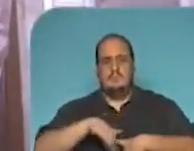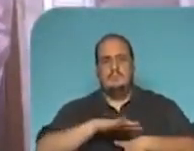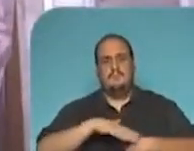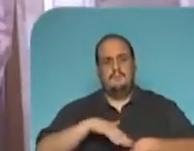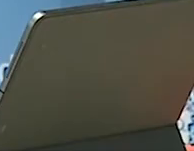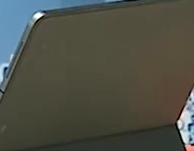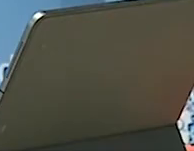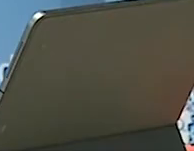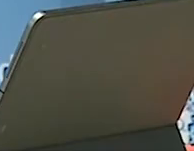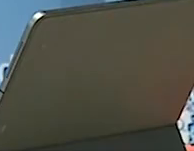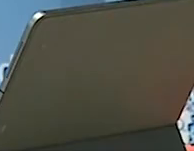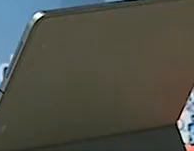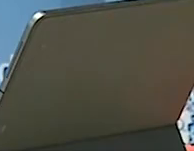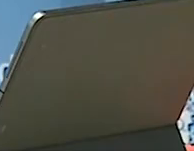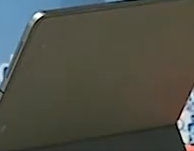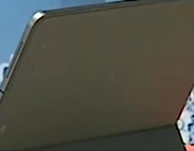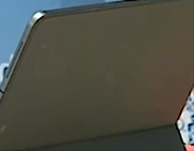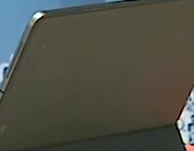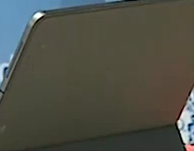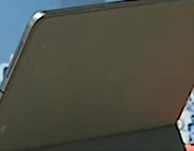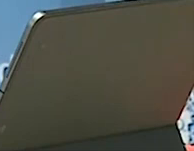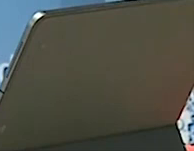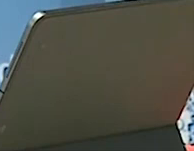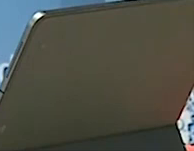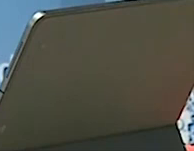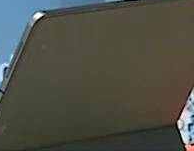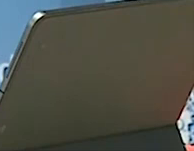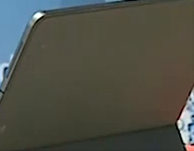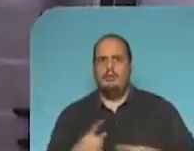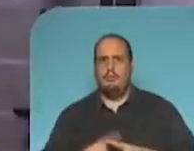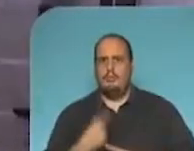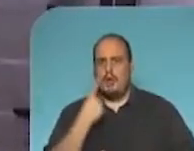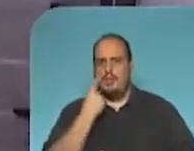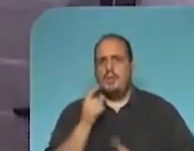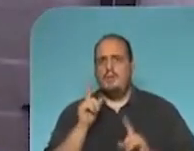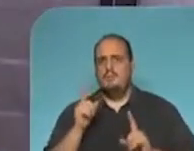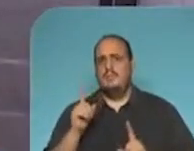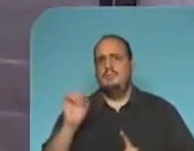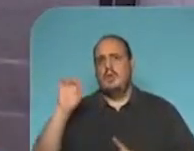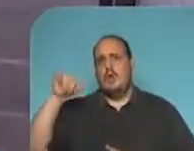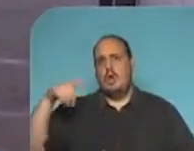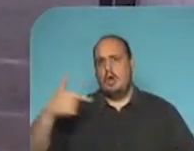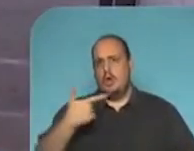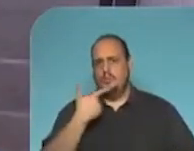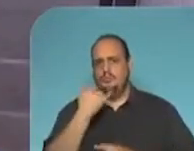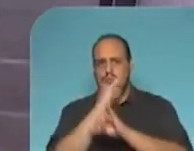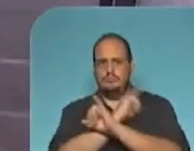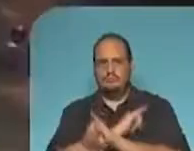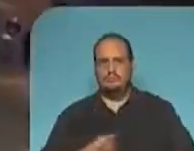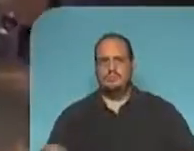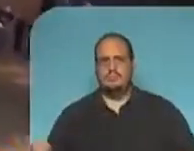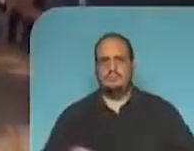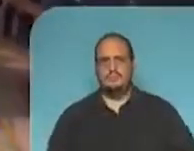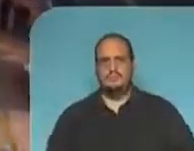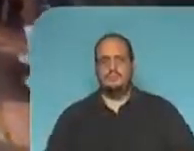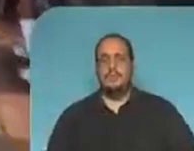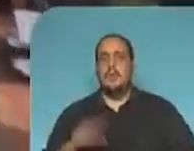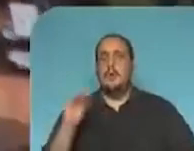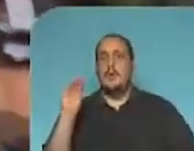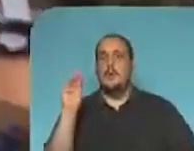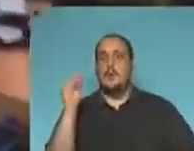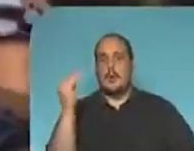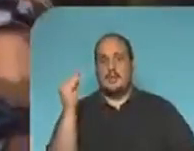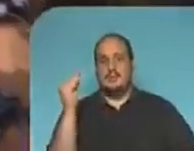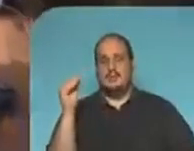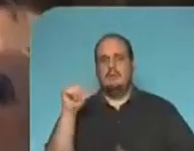Emergencias Sanitarias de la Organización Mundial de la Salud, Mike Ryan. El especialista señaló que la situación en América Latina